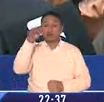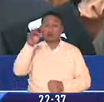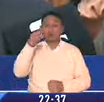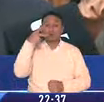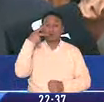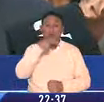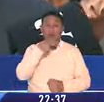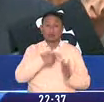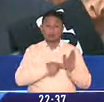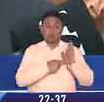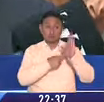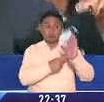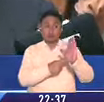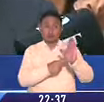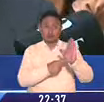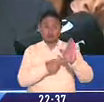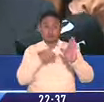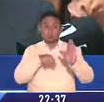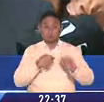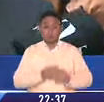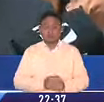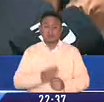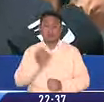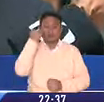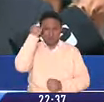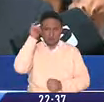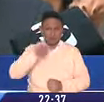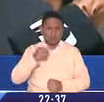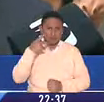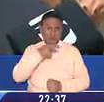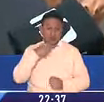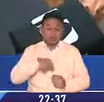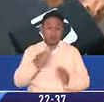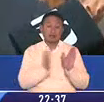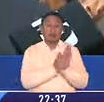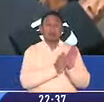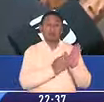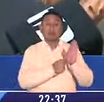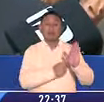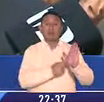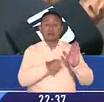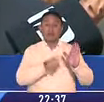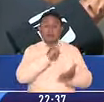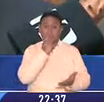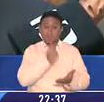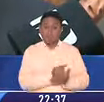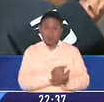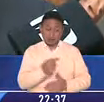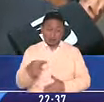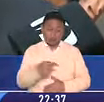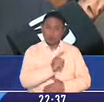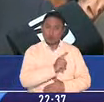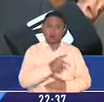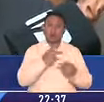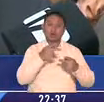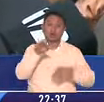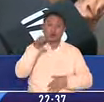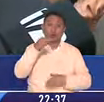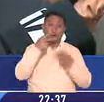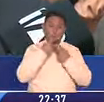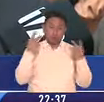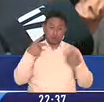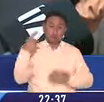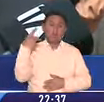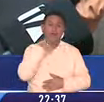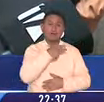documento público. Falsedad ideológica, ¿por qué? Porque se hace constar hechos falsos en un documento público, obviamente en la resolución